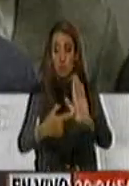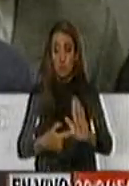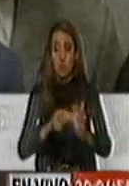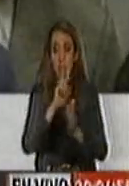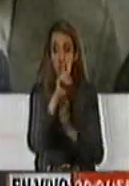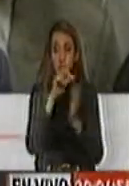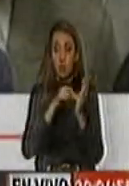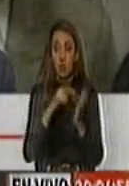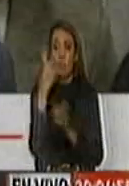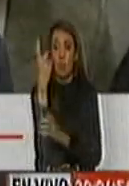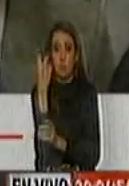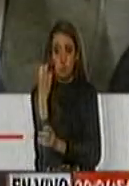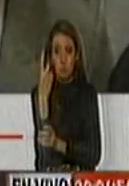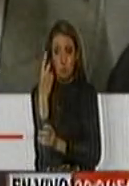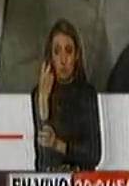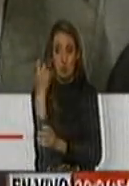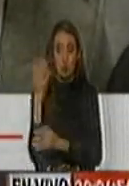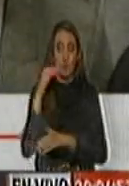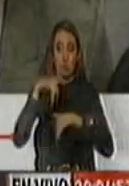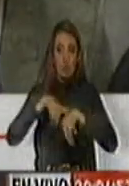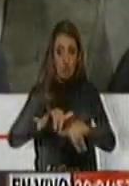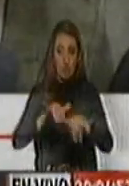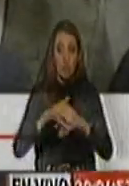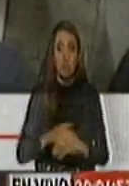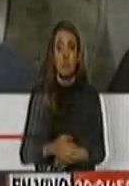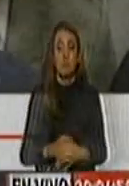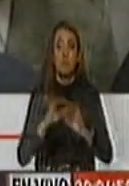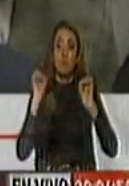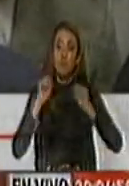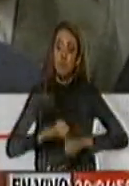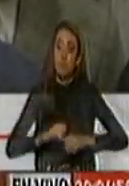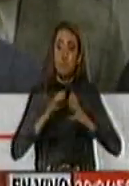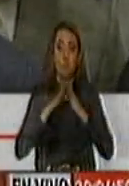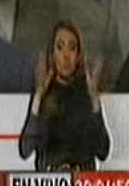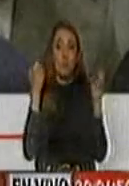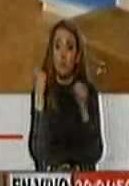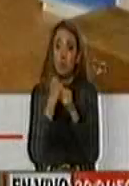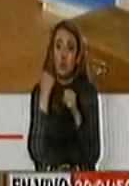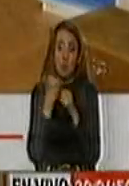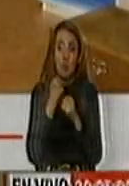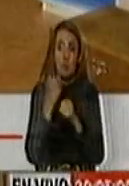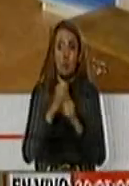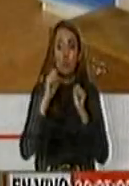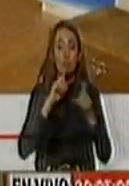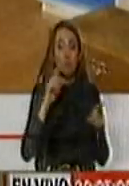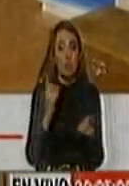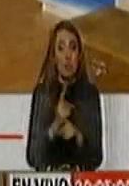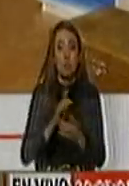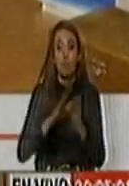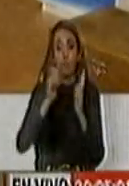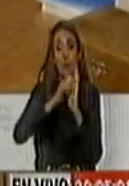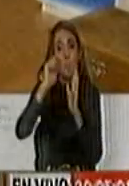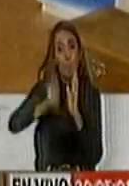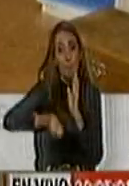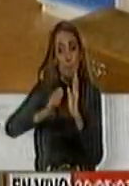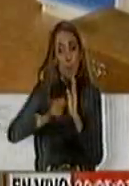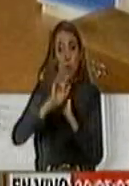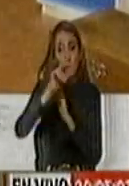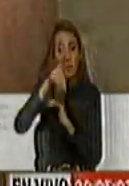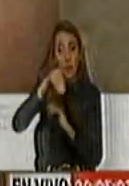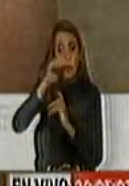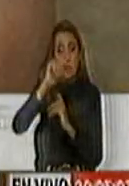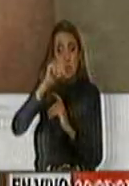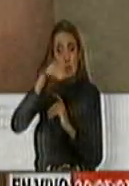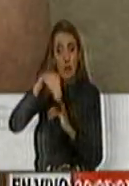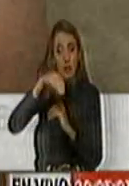el año 2011 en adelante, ¿sí? Así que hay mucho trabajo aún por hacer. A decir del abogado de Martínez, Gustavo